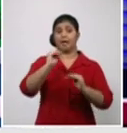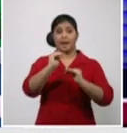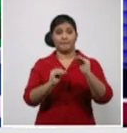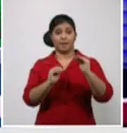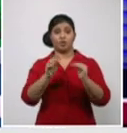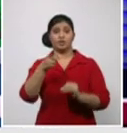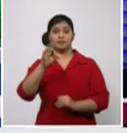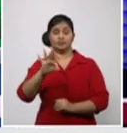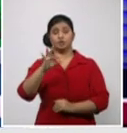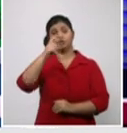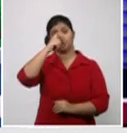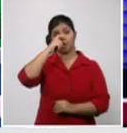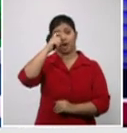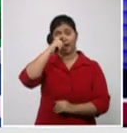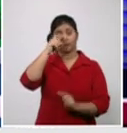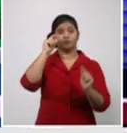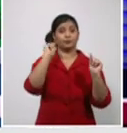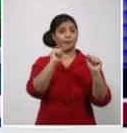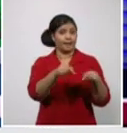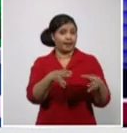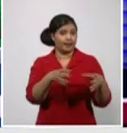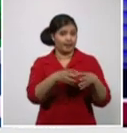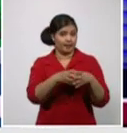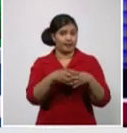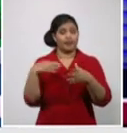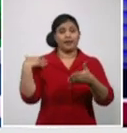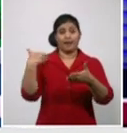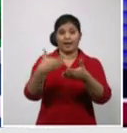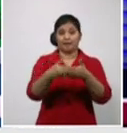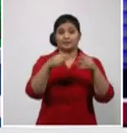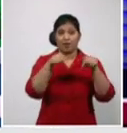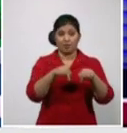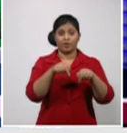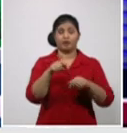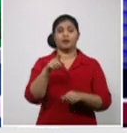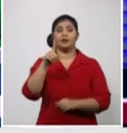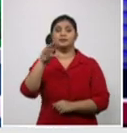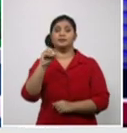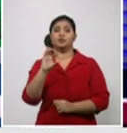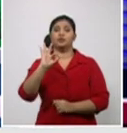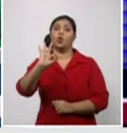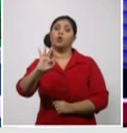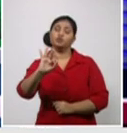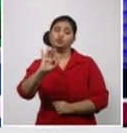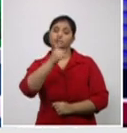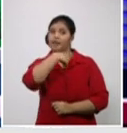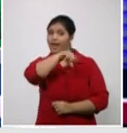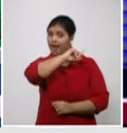menos. Ya con estos 108 diagnosticados ayer, pues se acumulan